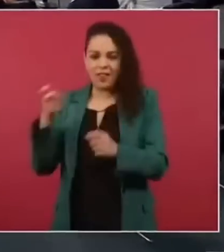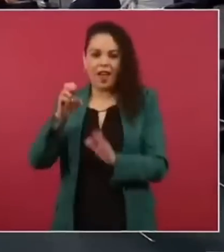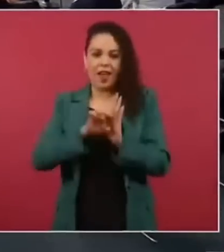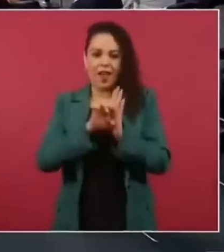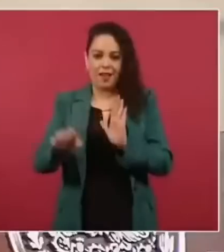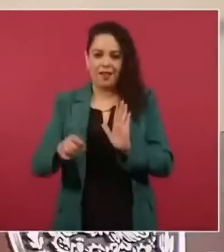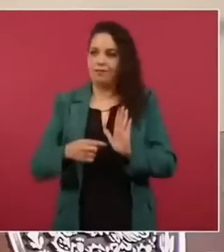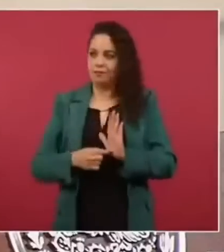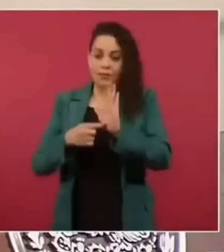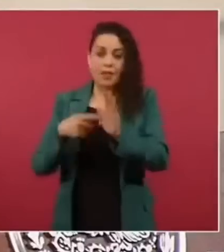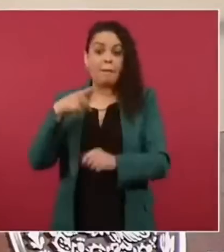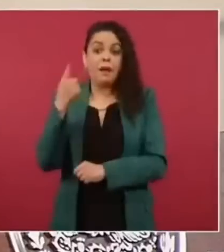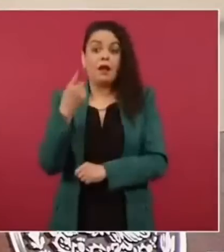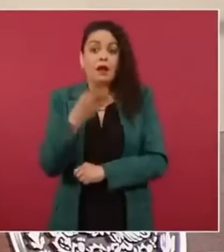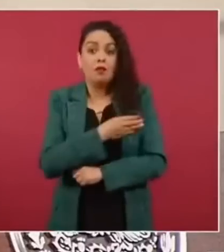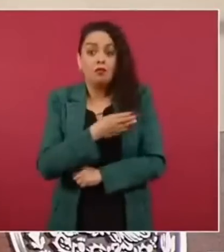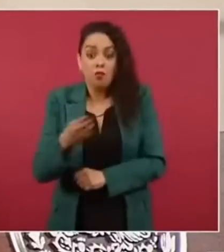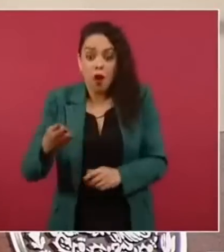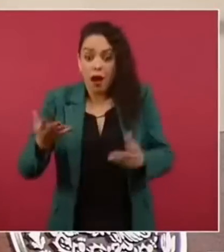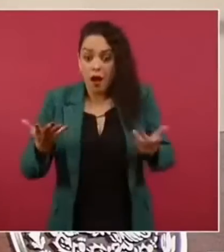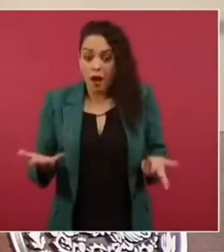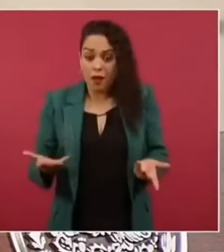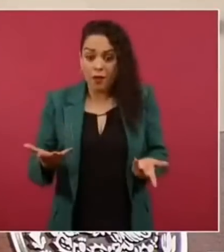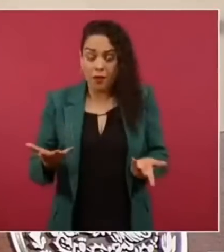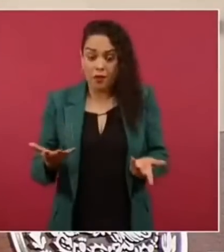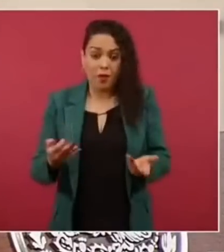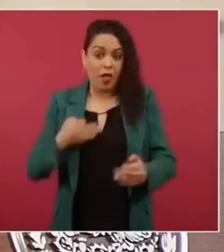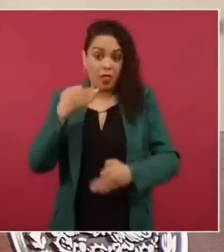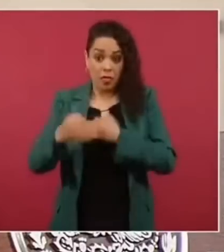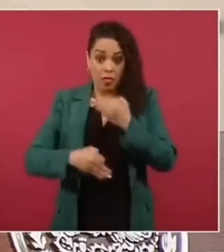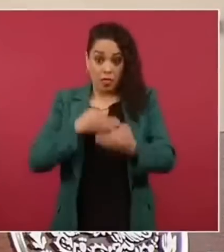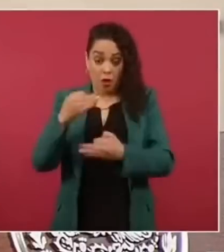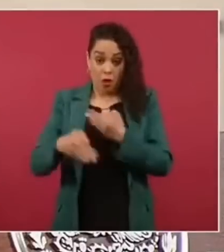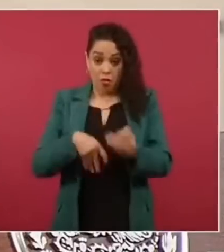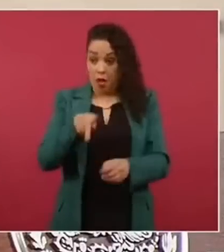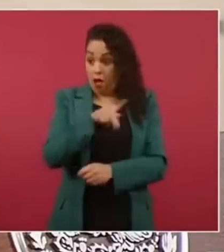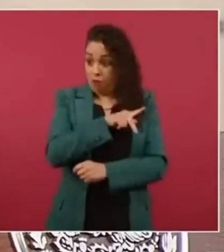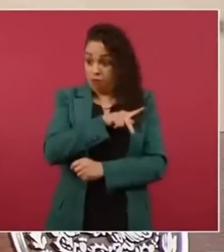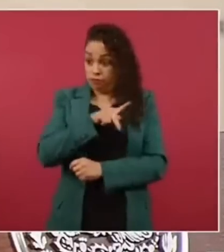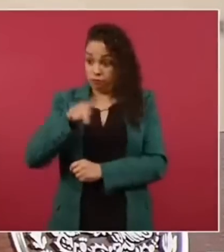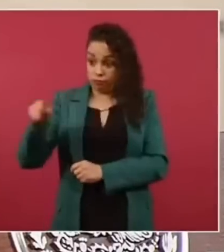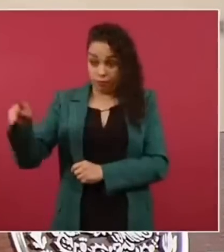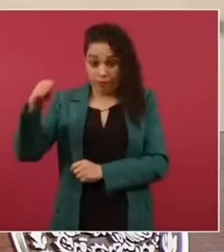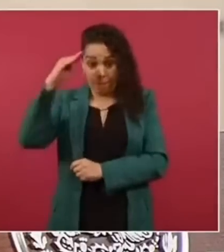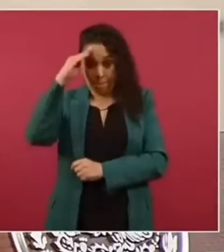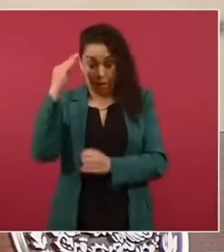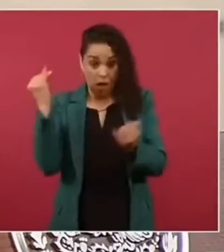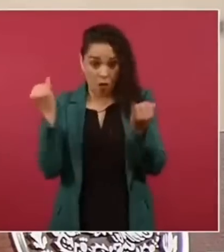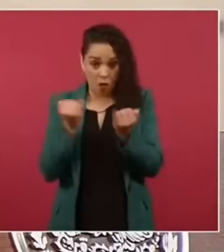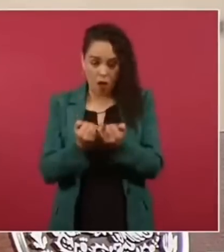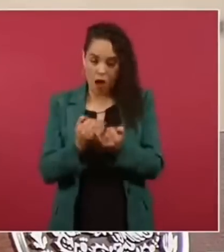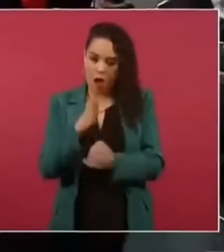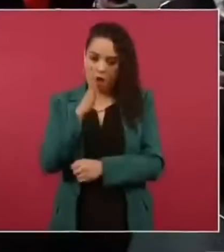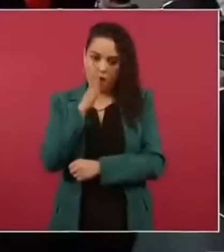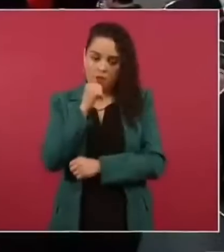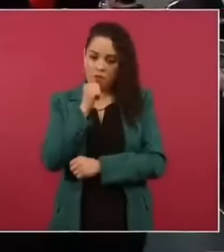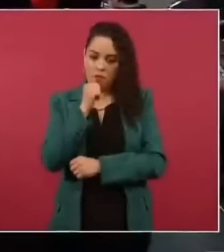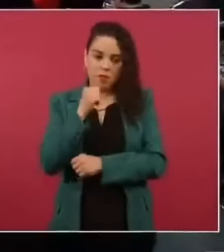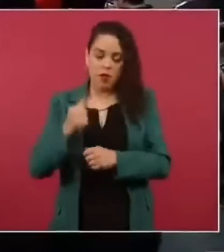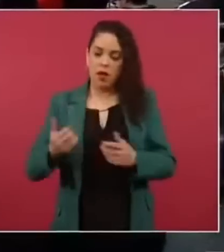que somos distintos. No puede ser que solo